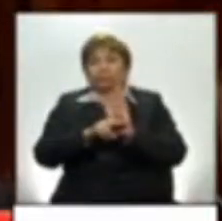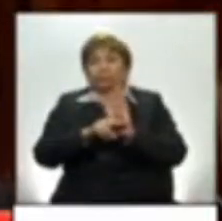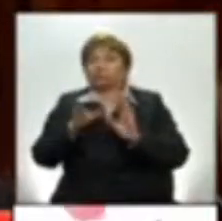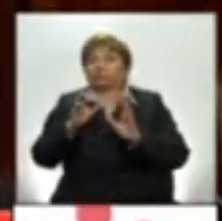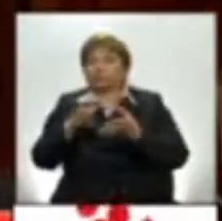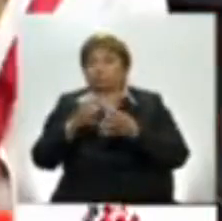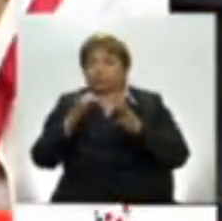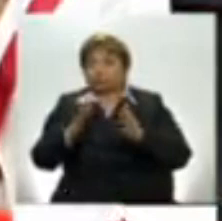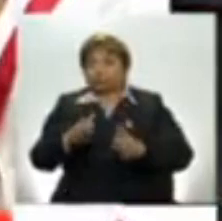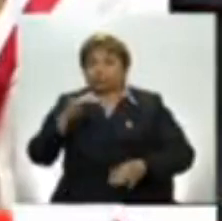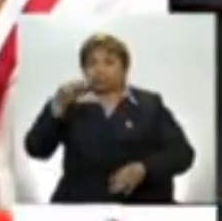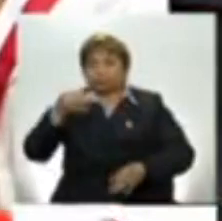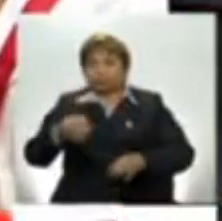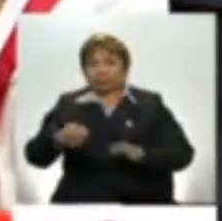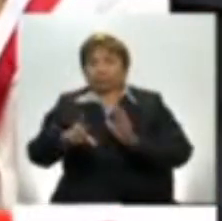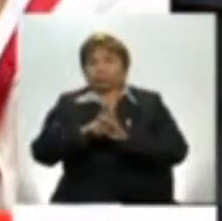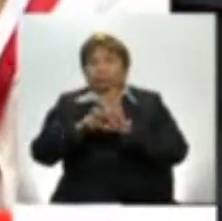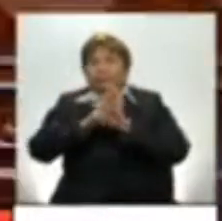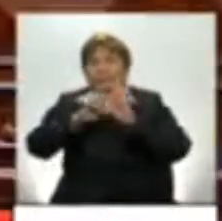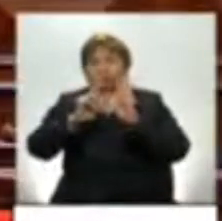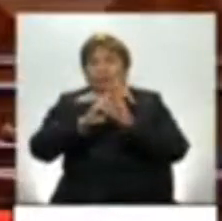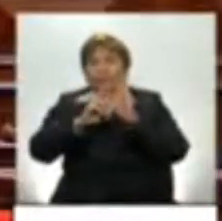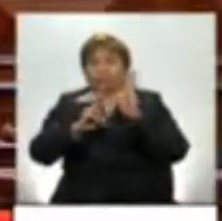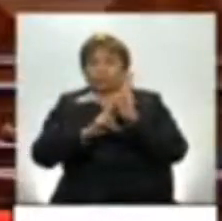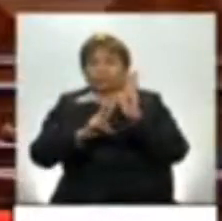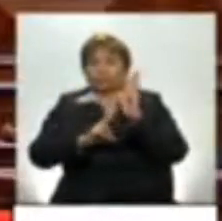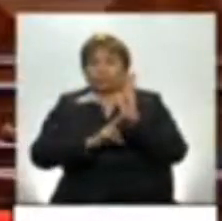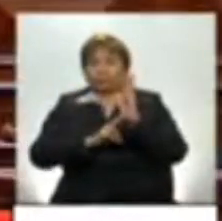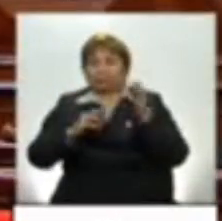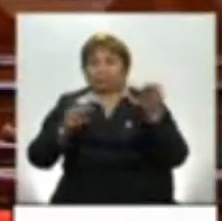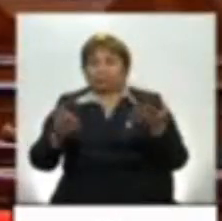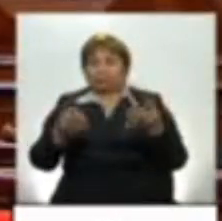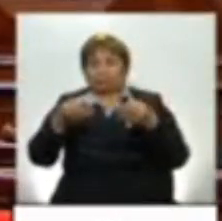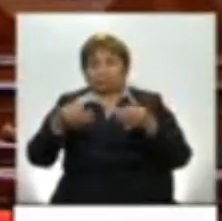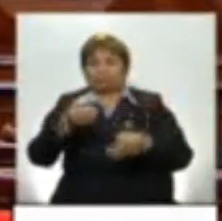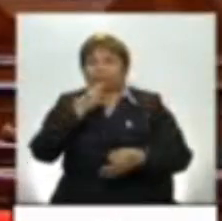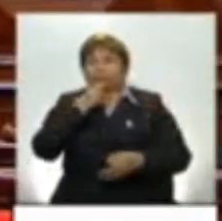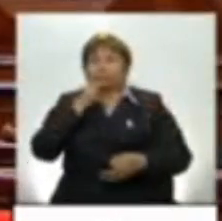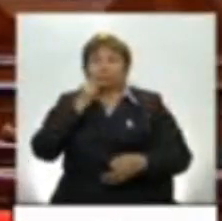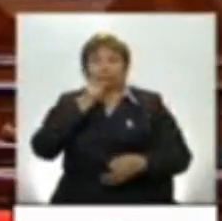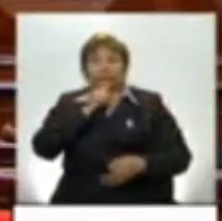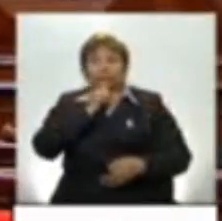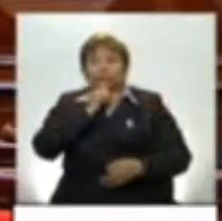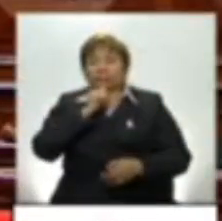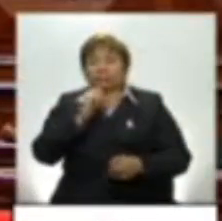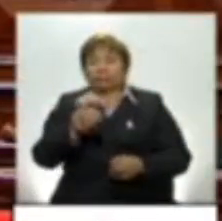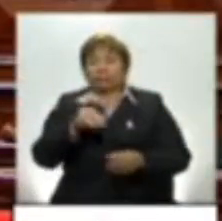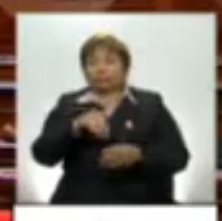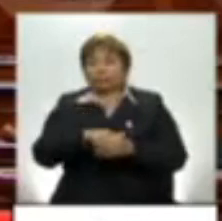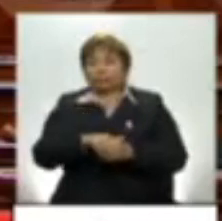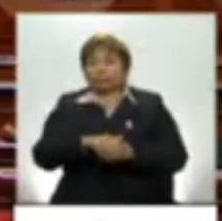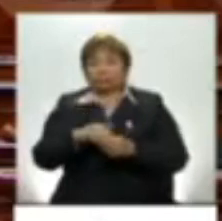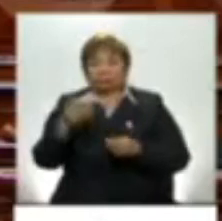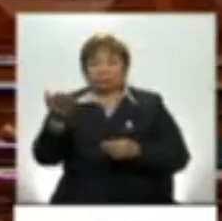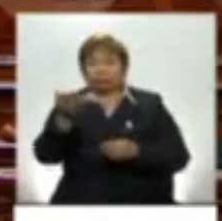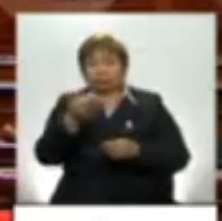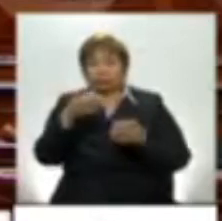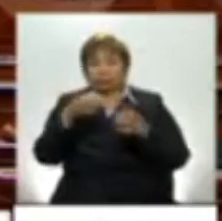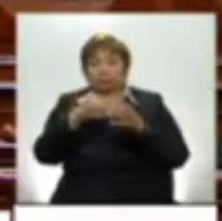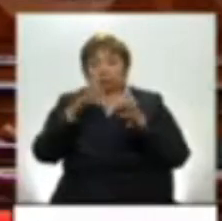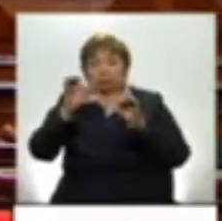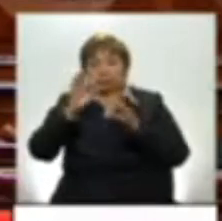constitucionales, legales y reglamentarias vigentes y guardar secreto en los asuntos así